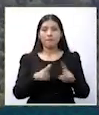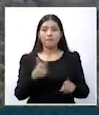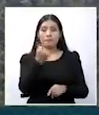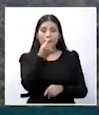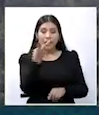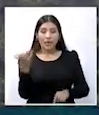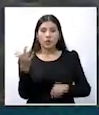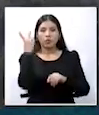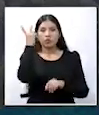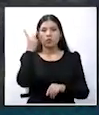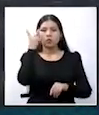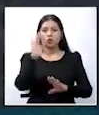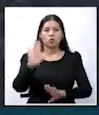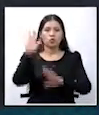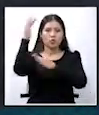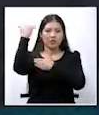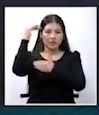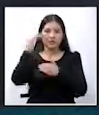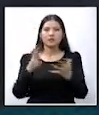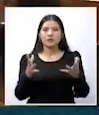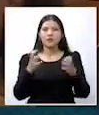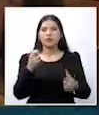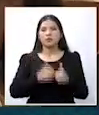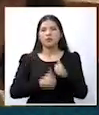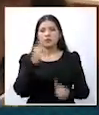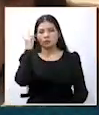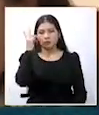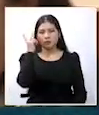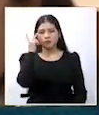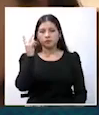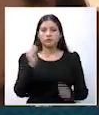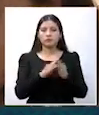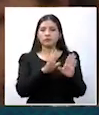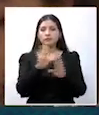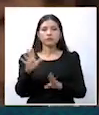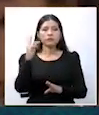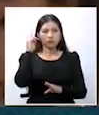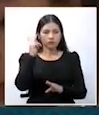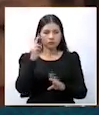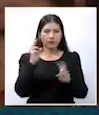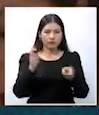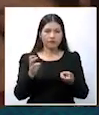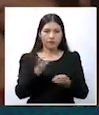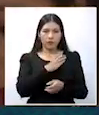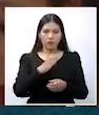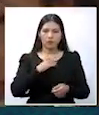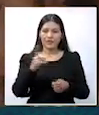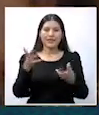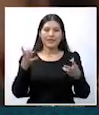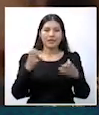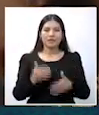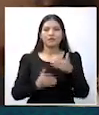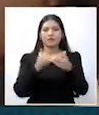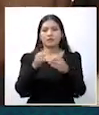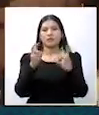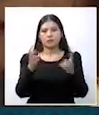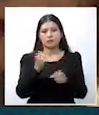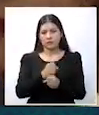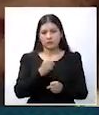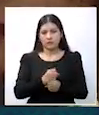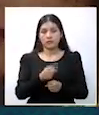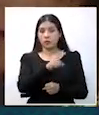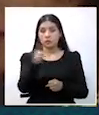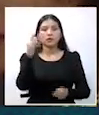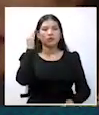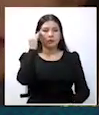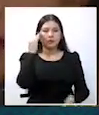algunos políticos cruceños quieren politizarlo. El Comité Cívico de Santa Cruz lo está queriendo hacer político. Ustedes saben que hay